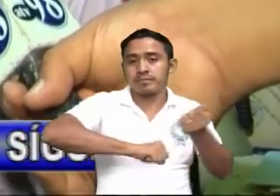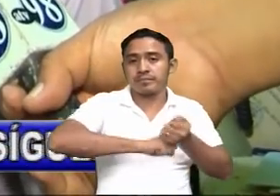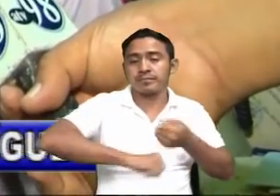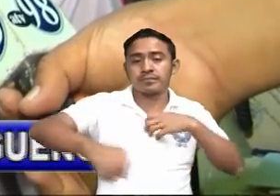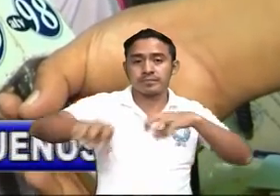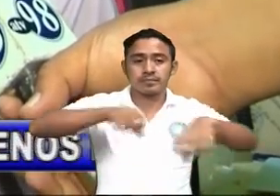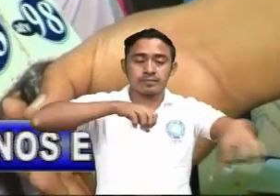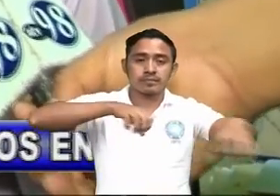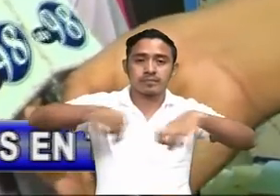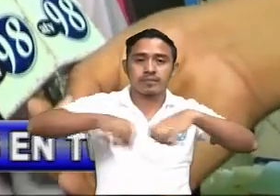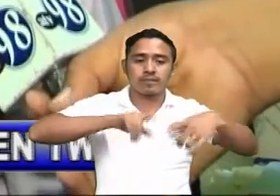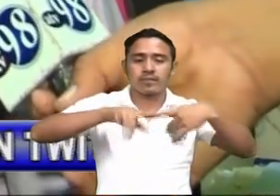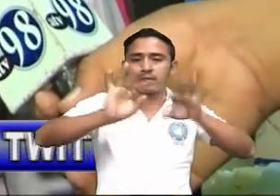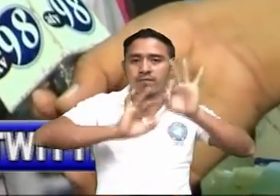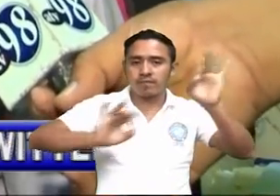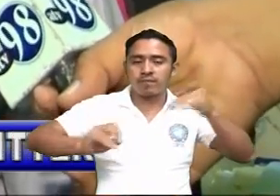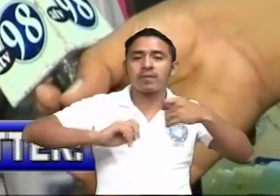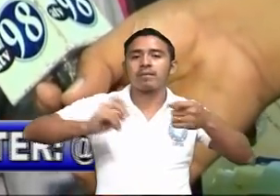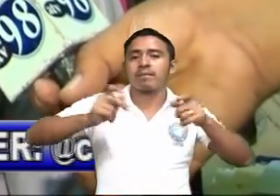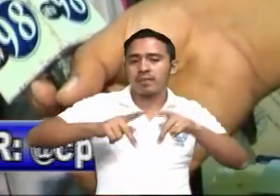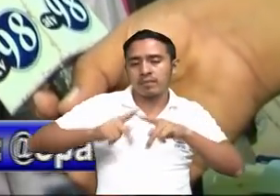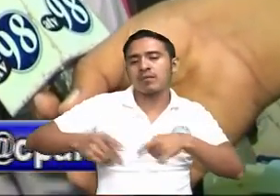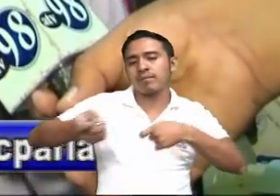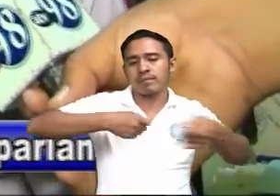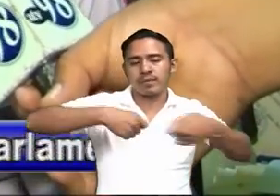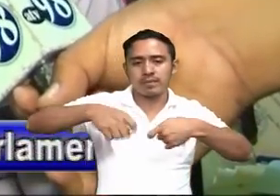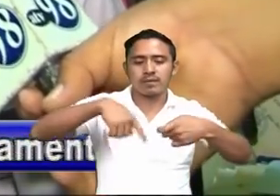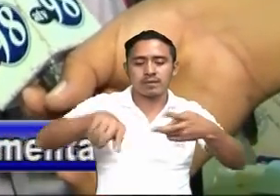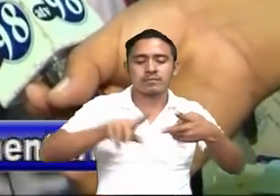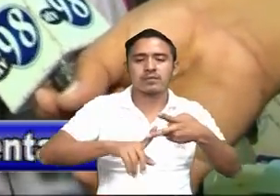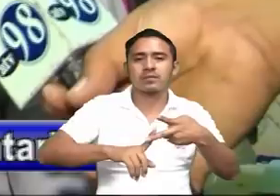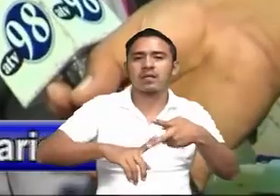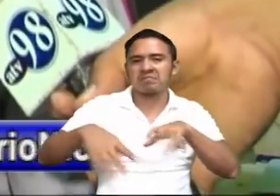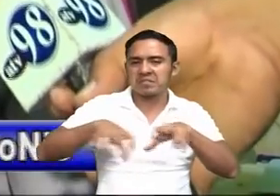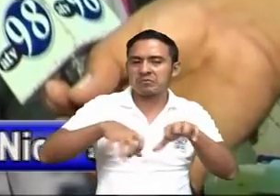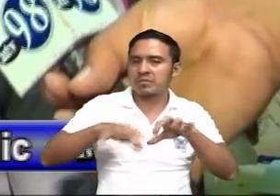las actividades, las ferias de los comerciantes, ¿verdad? Las promociones,